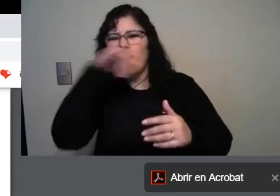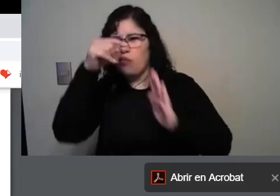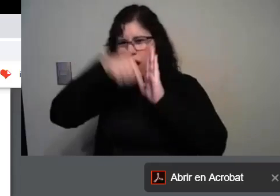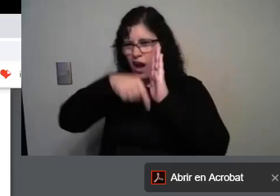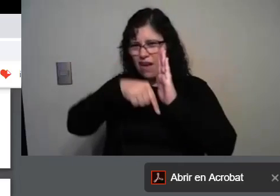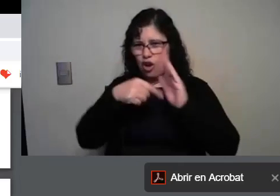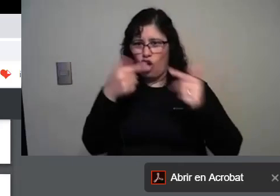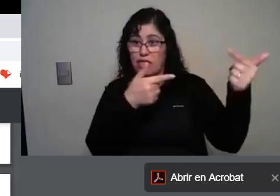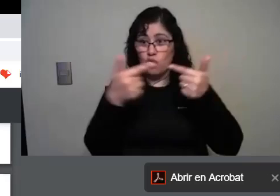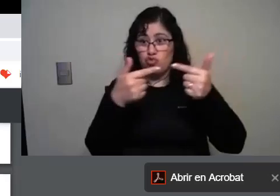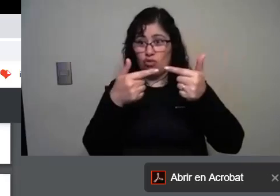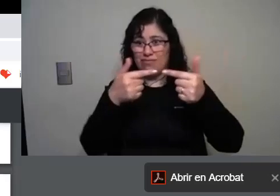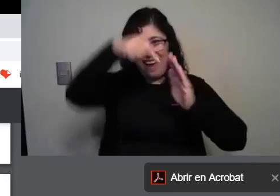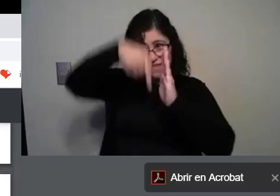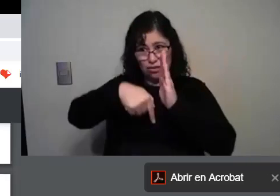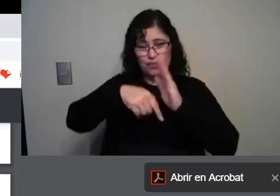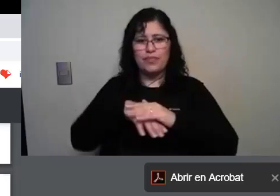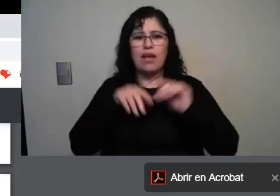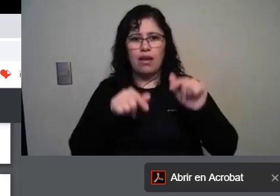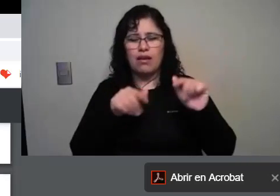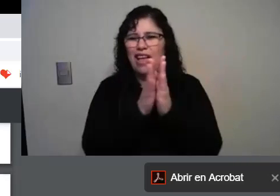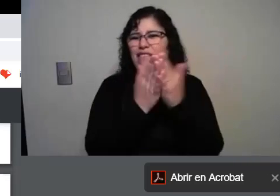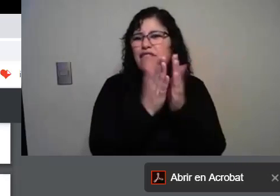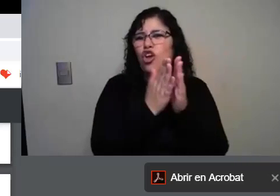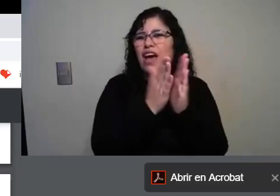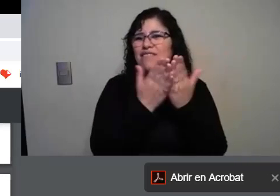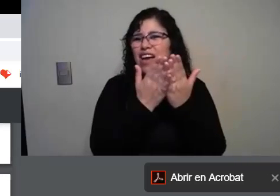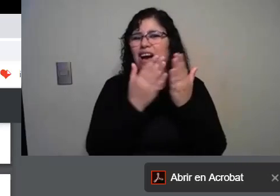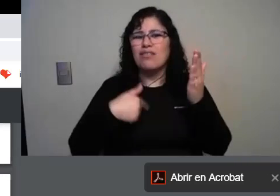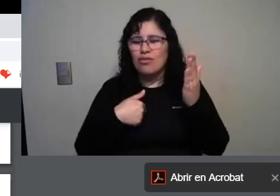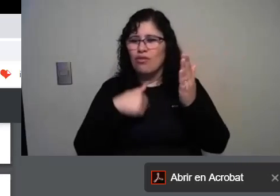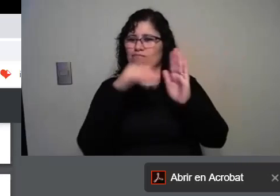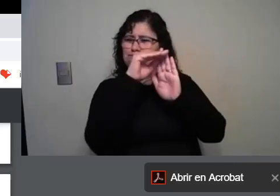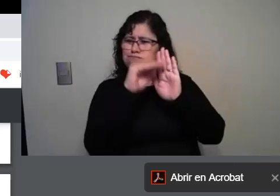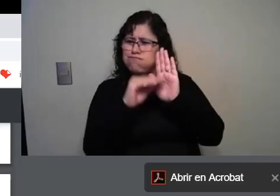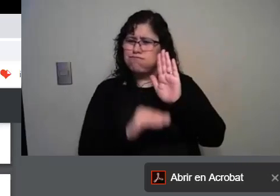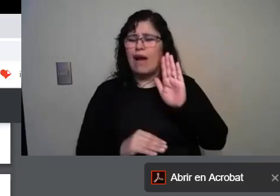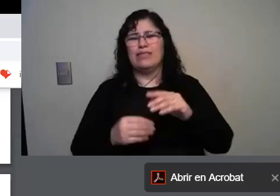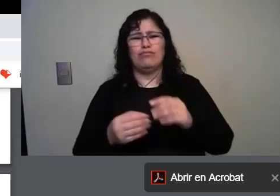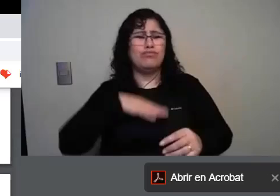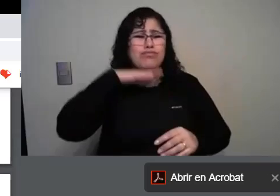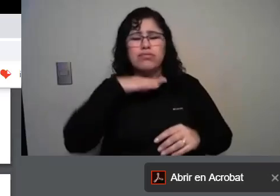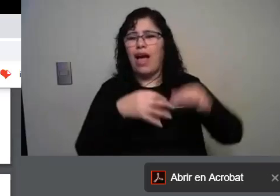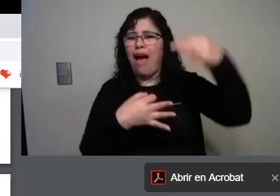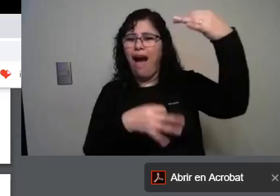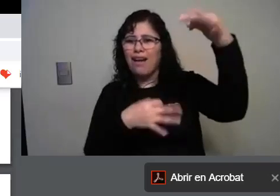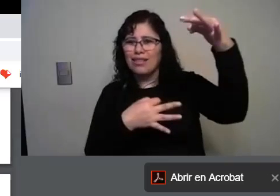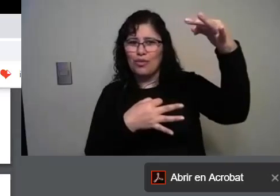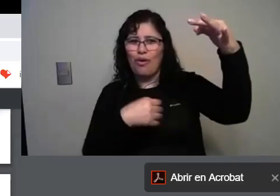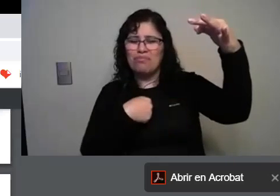que adicionalmente en la bibliografía yo voy a tener artículos relacionados con esto que van a ir